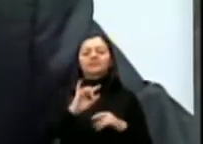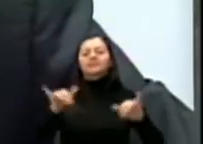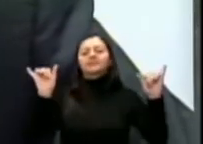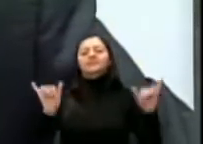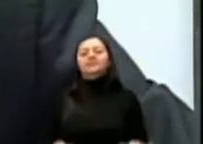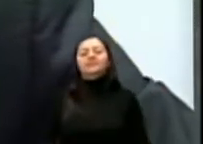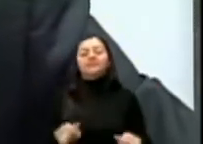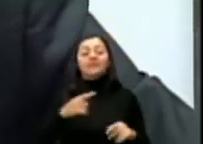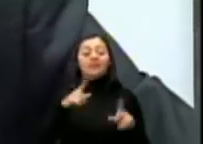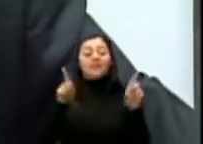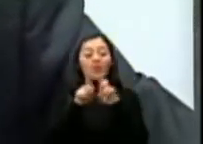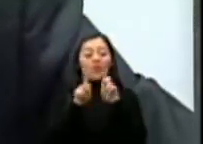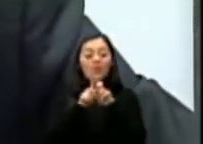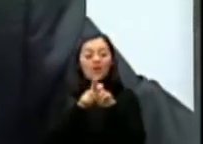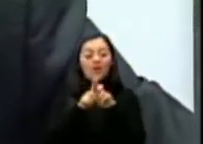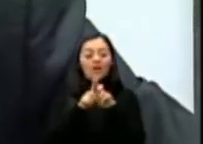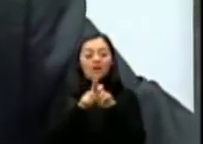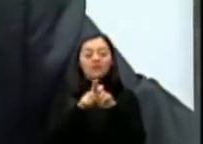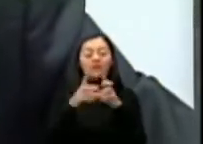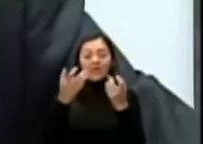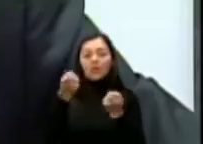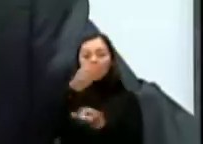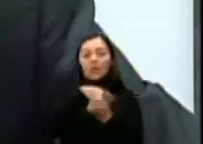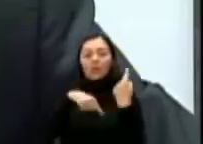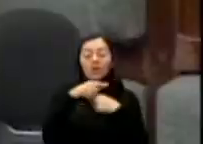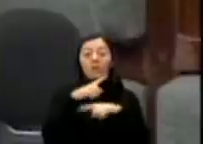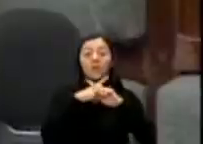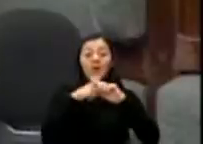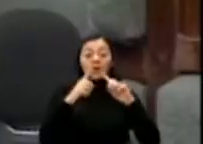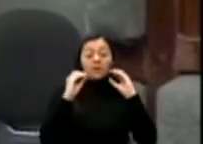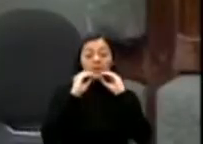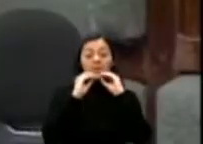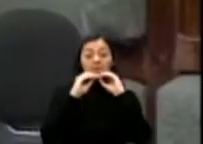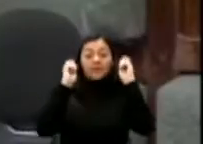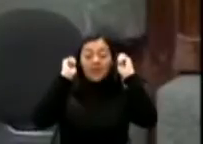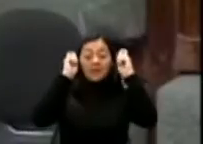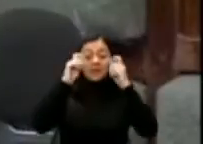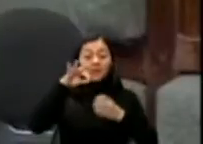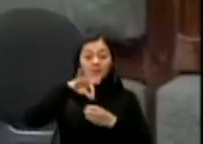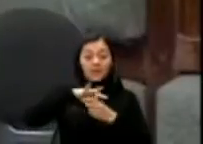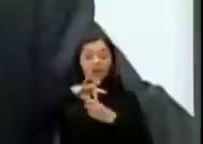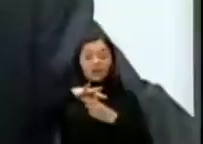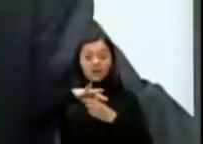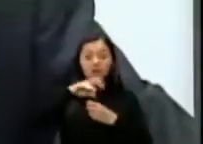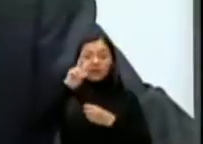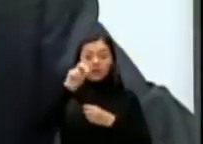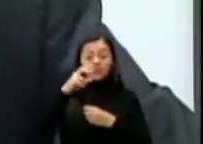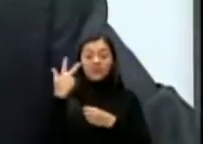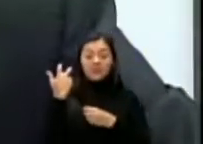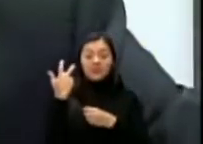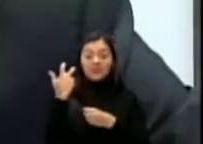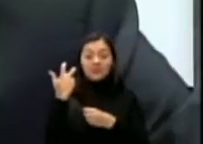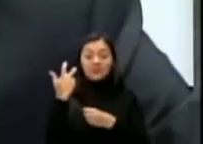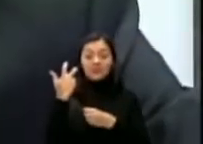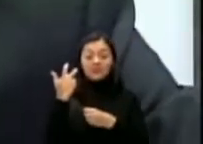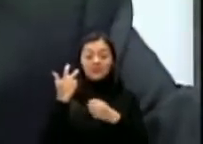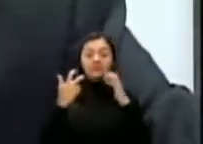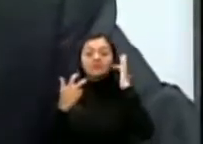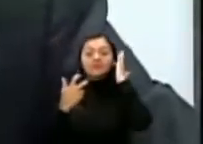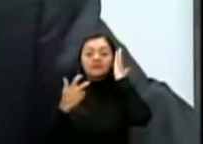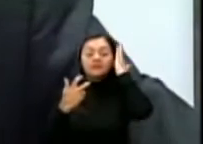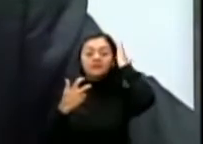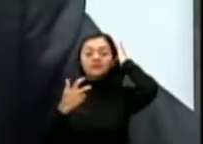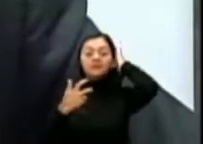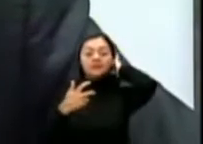amazonía con ganas con ganas de volver sin llegar ni en la campaña electoral del 2003 disculpa que te interrumpa saltillo hacíamos un